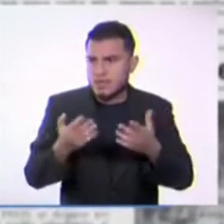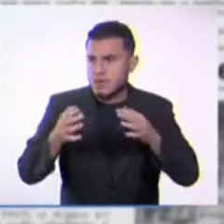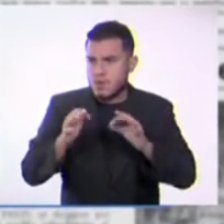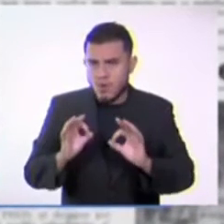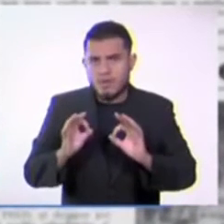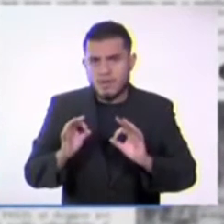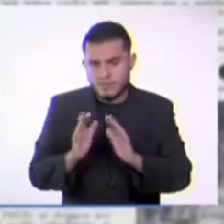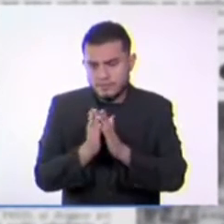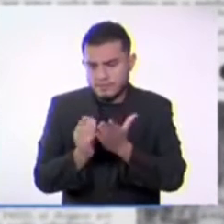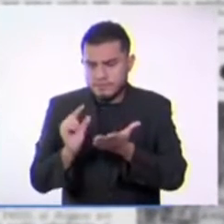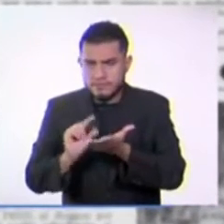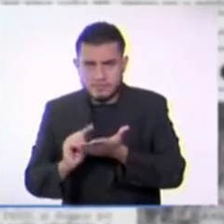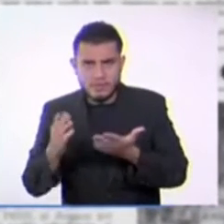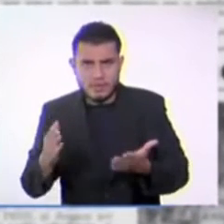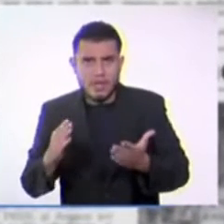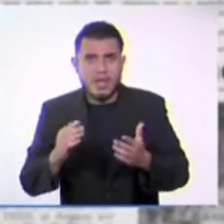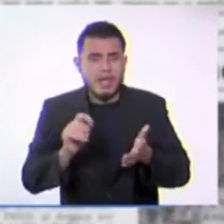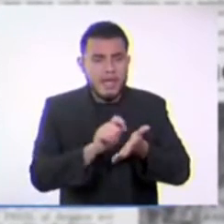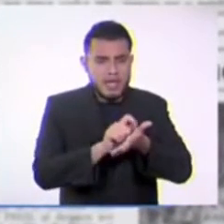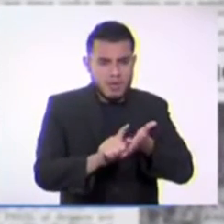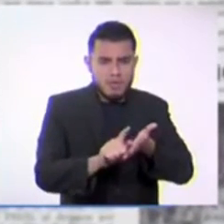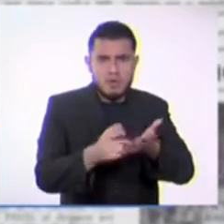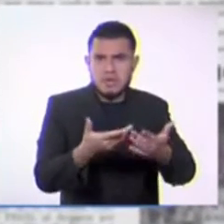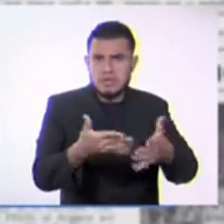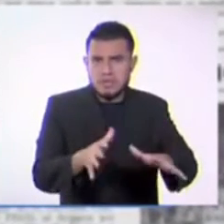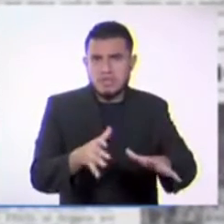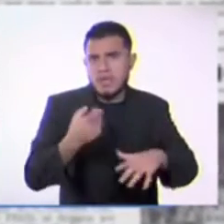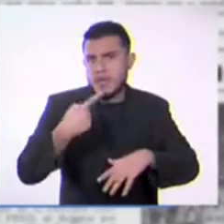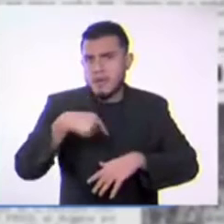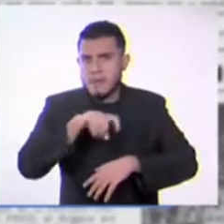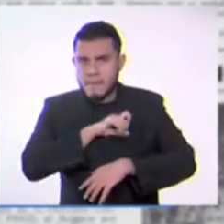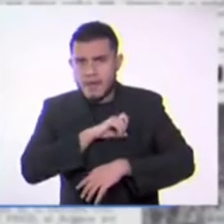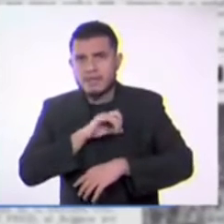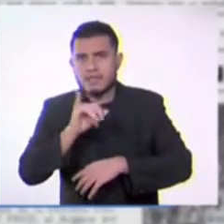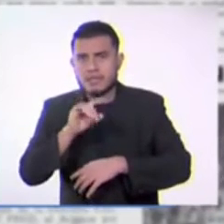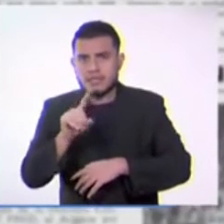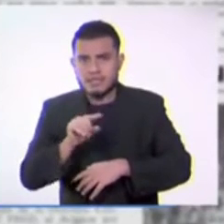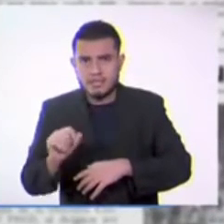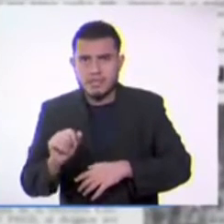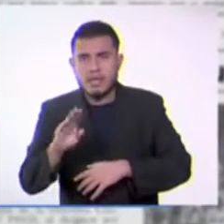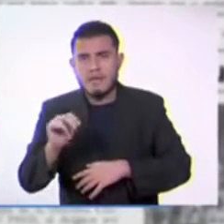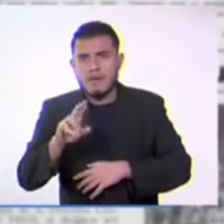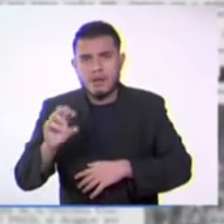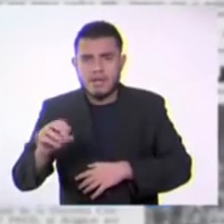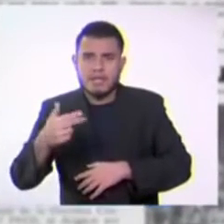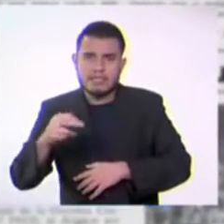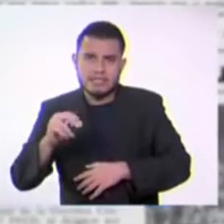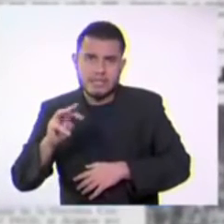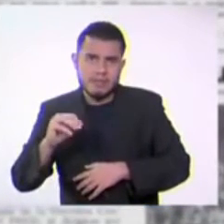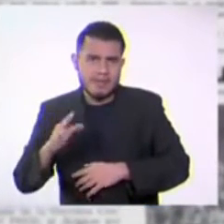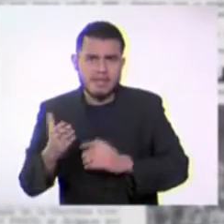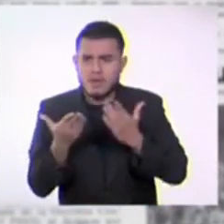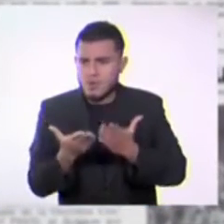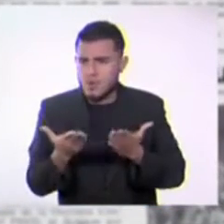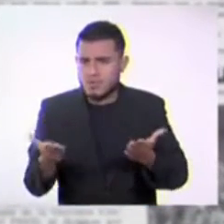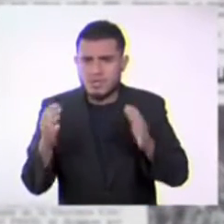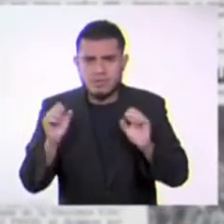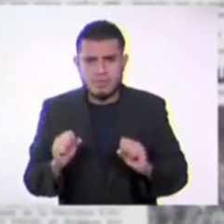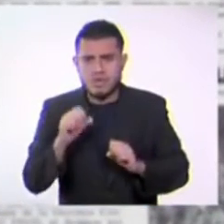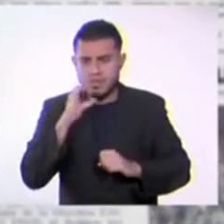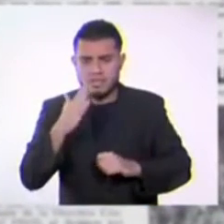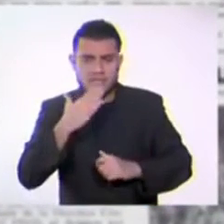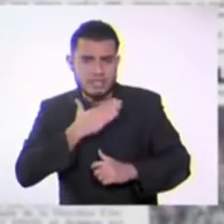todo en educación, escuelas normales, la España, la Izalco, la Gavidia, la Barrio, la Chinameca. Tantas cosas que pueden decir de